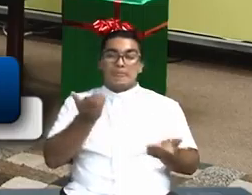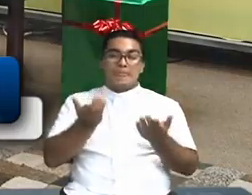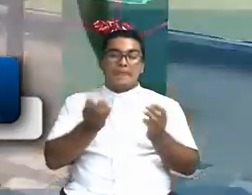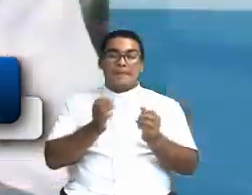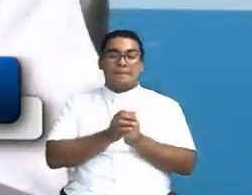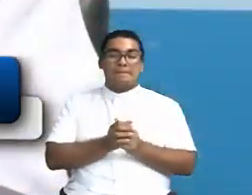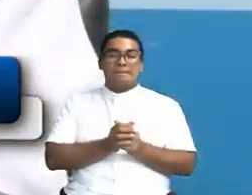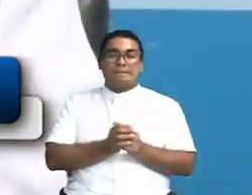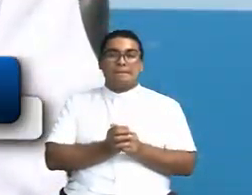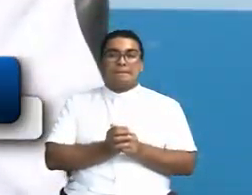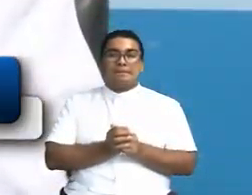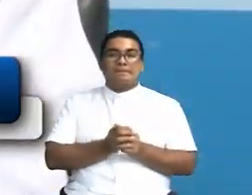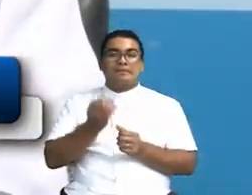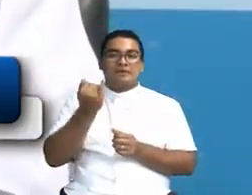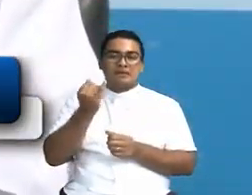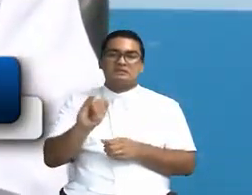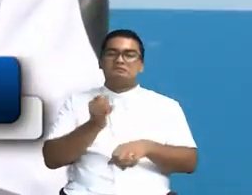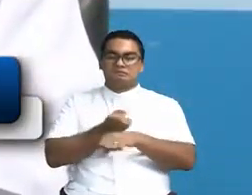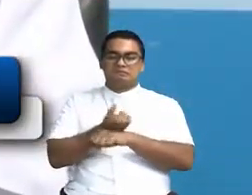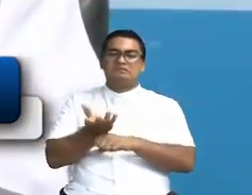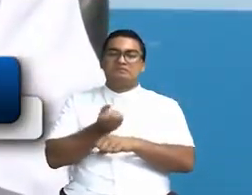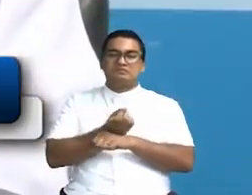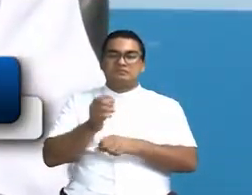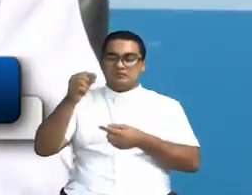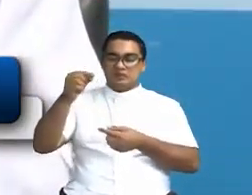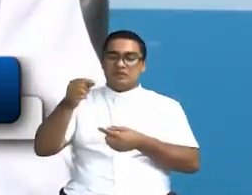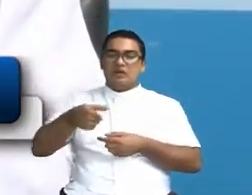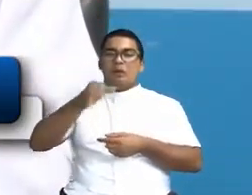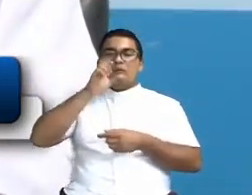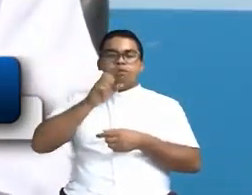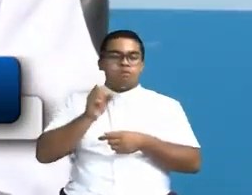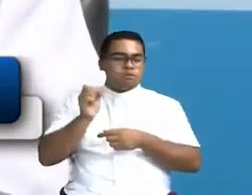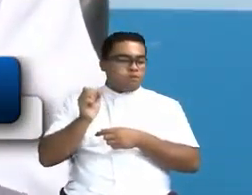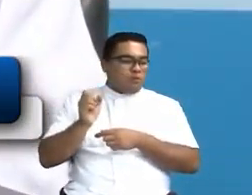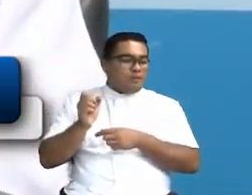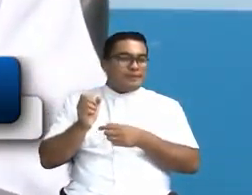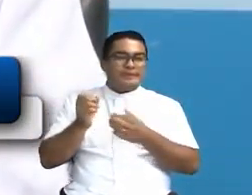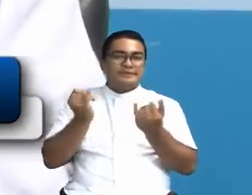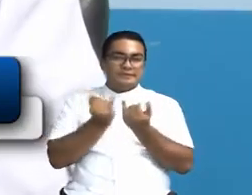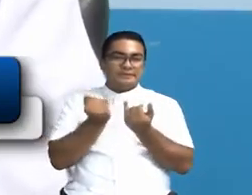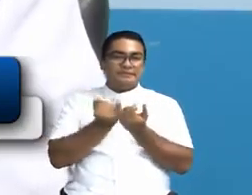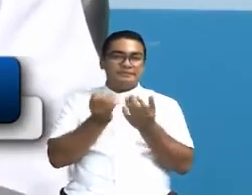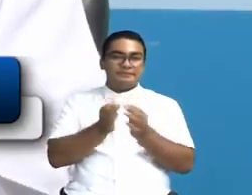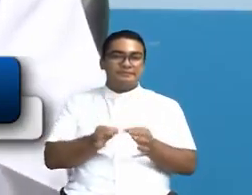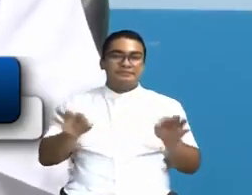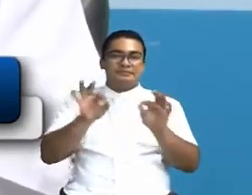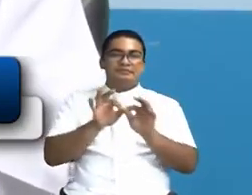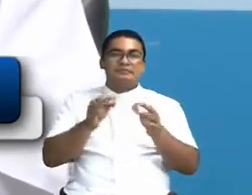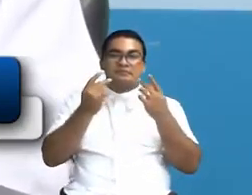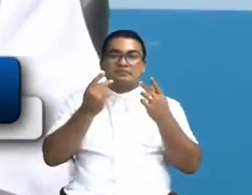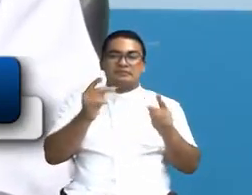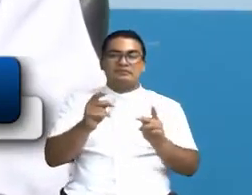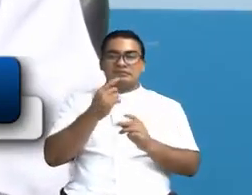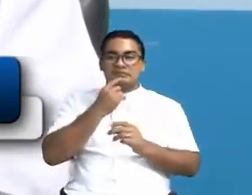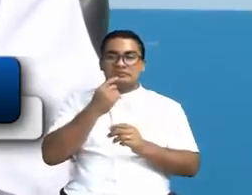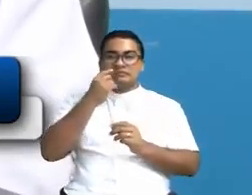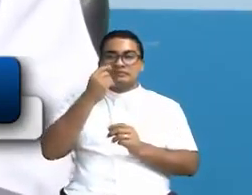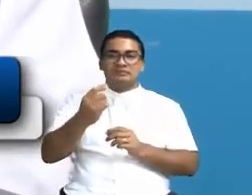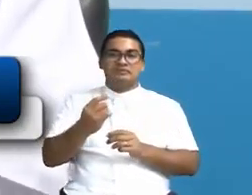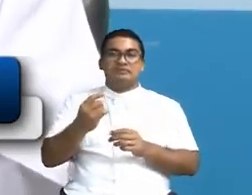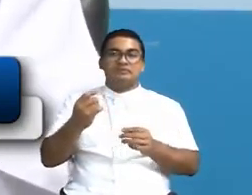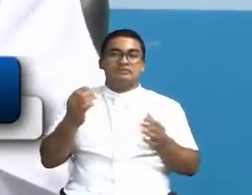quedado, pues. Entonces sí es recomendable usar los enjuagues bucales, pero lo ideal es el cepillado y